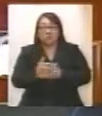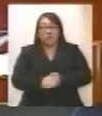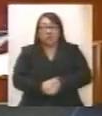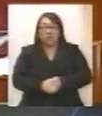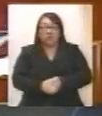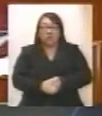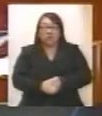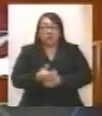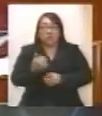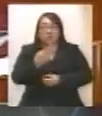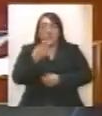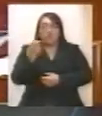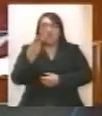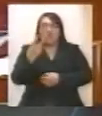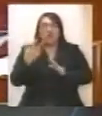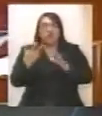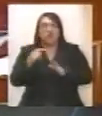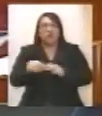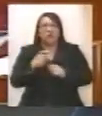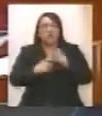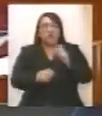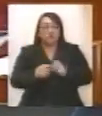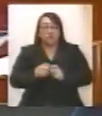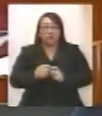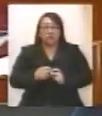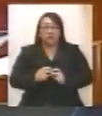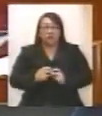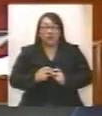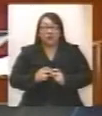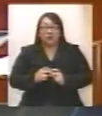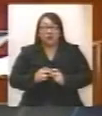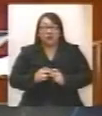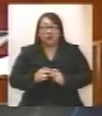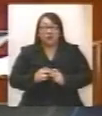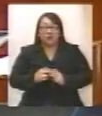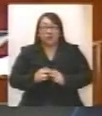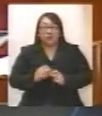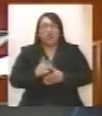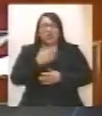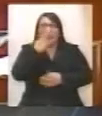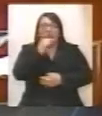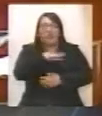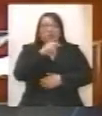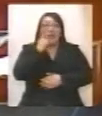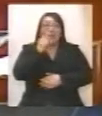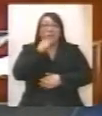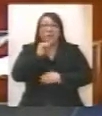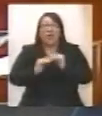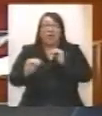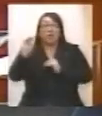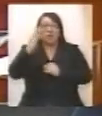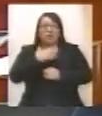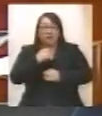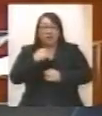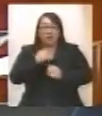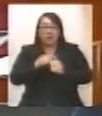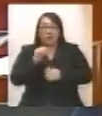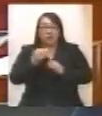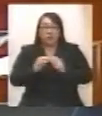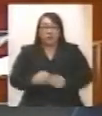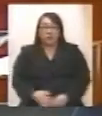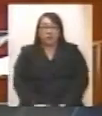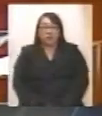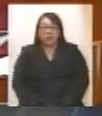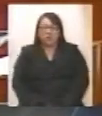beneficiando a 228.000 personas entre niñas, niños y adultos mayores, con un presupuesto